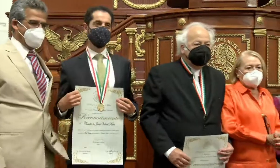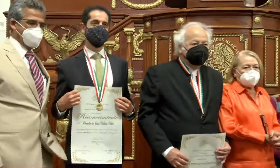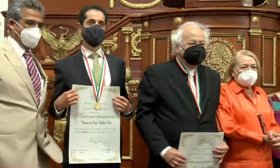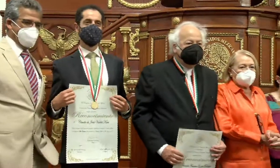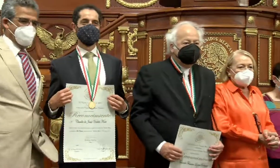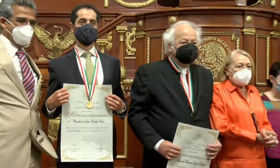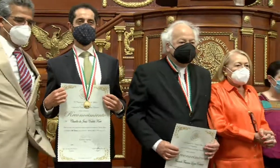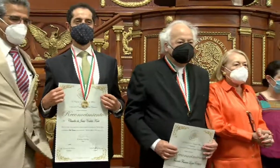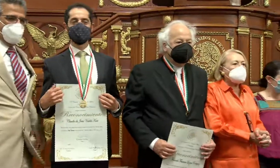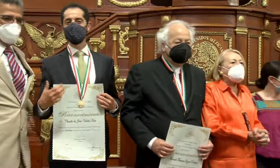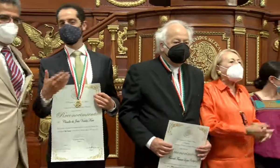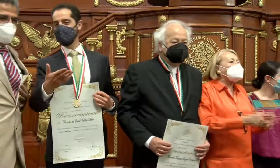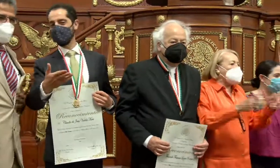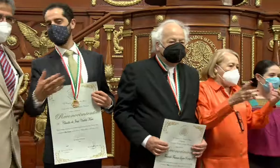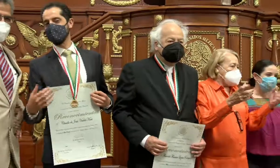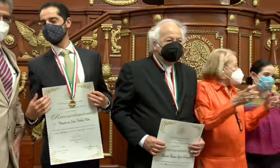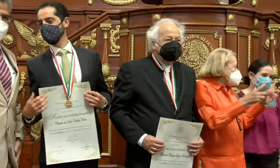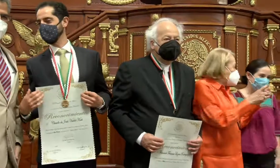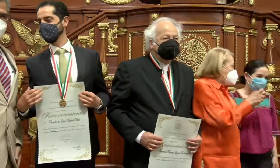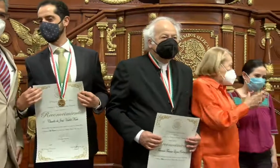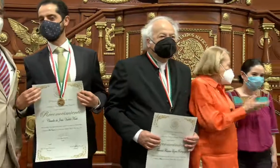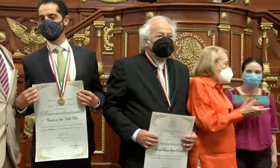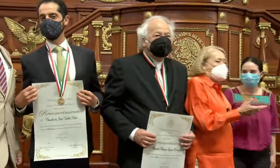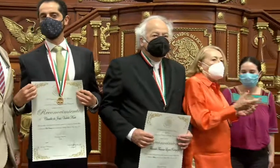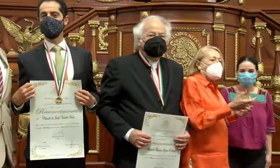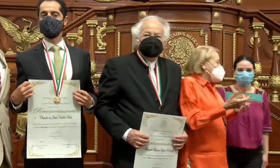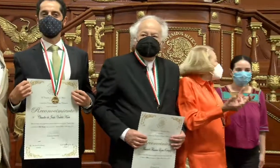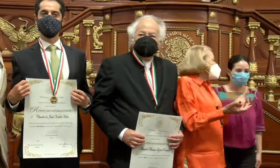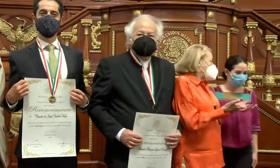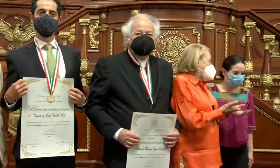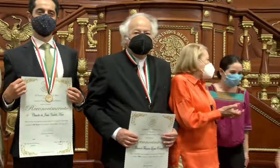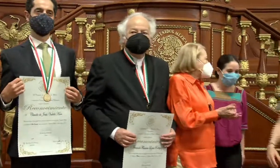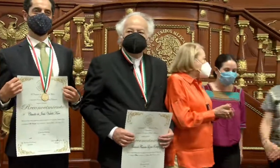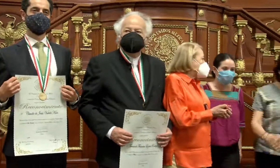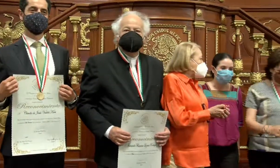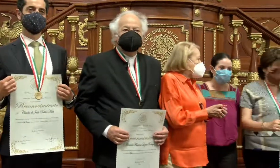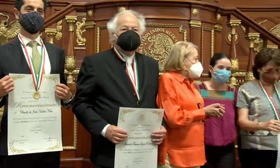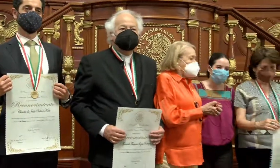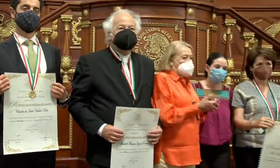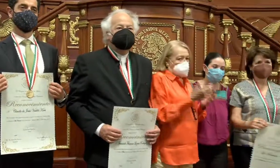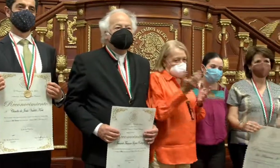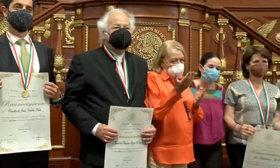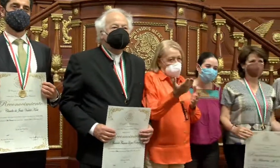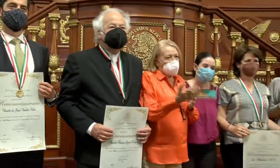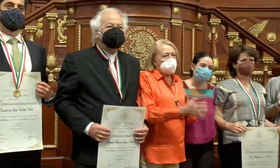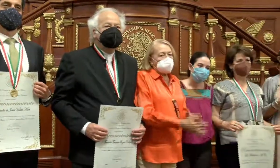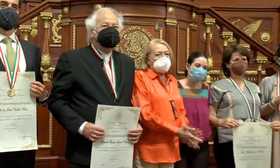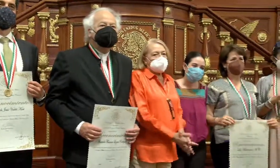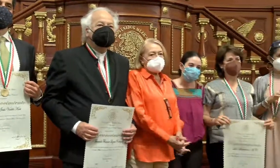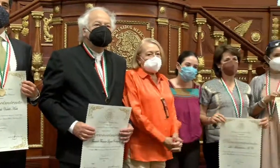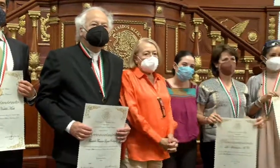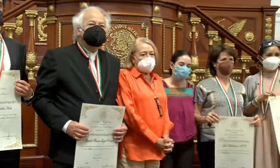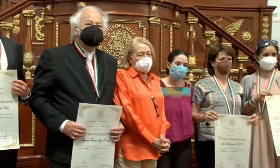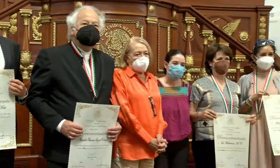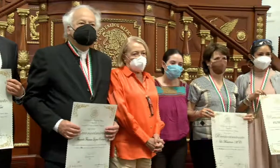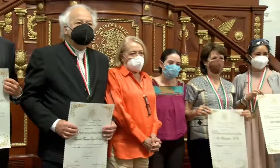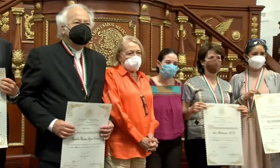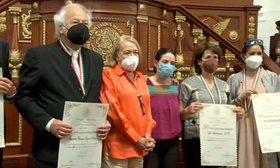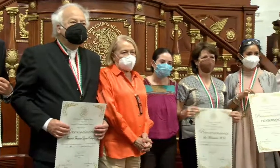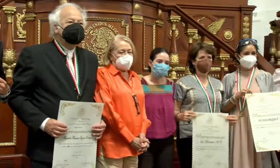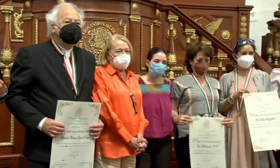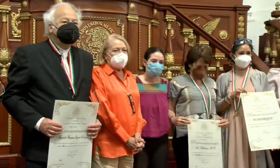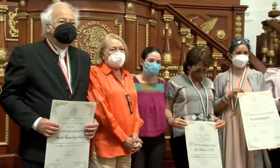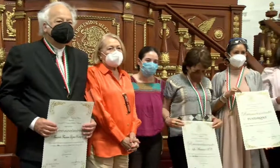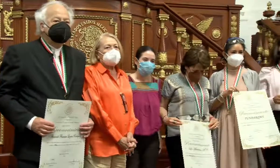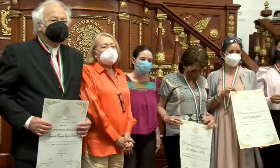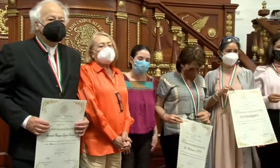los galardonados con el lema final que la propia diputada Lilia Rosbach Suárez mencionó: hasta que la cultura se haga costumbre.